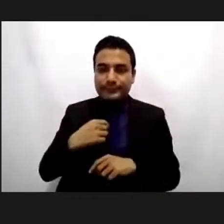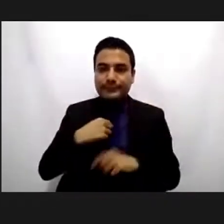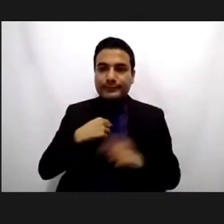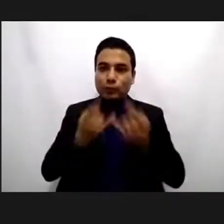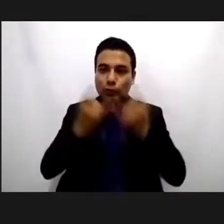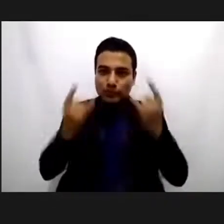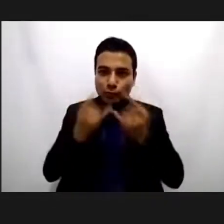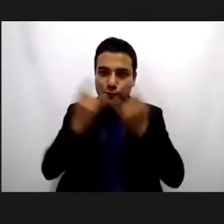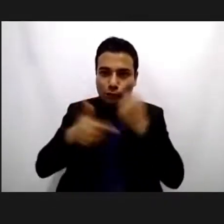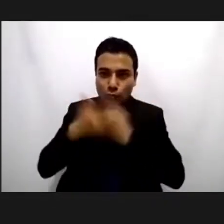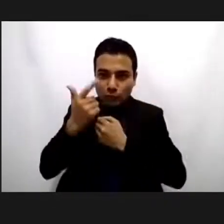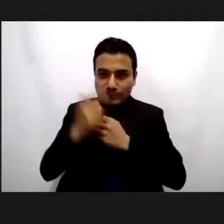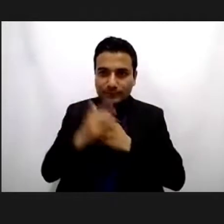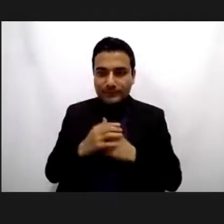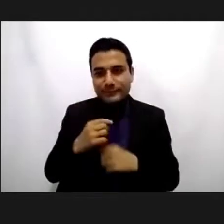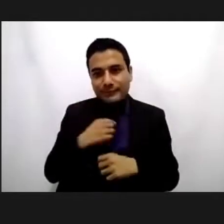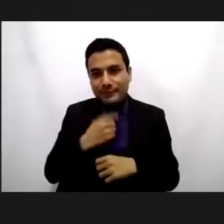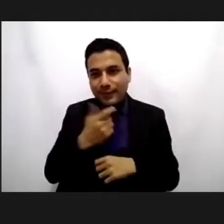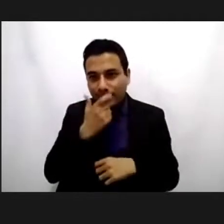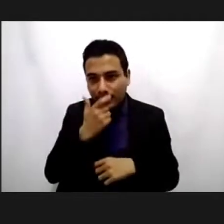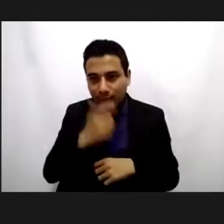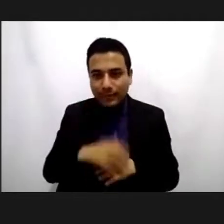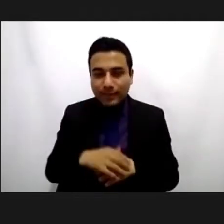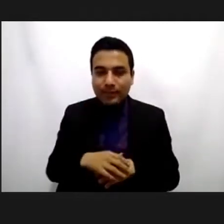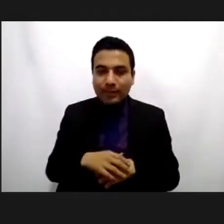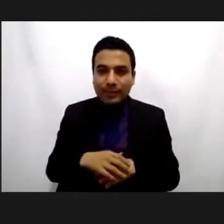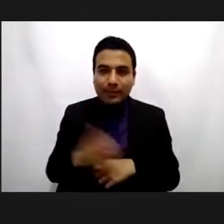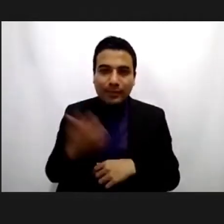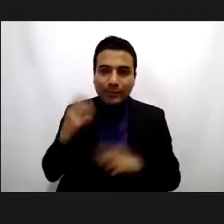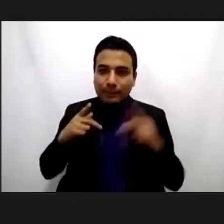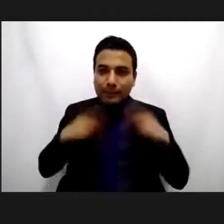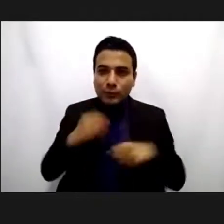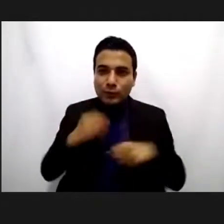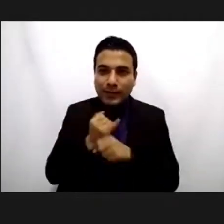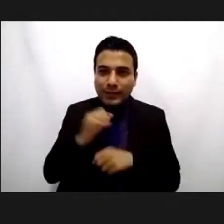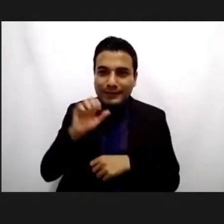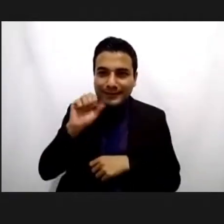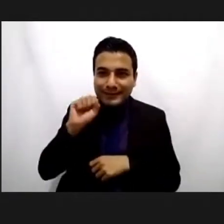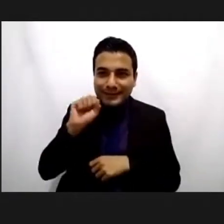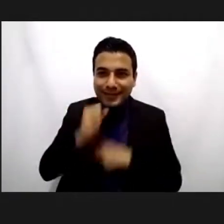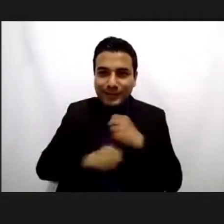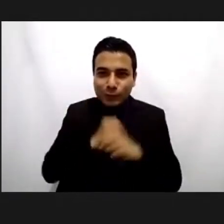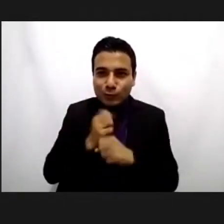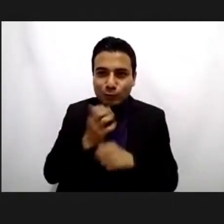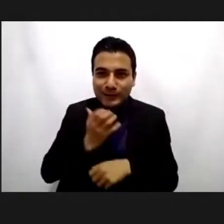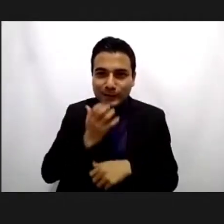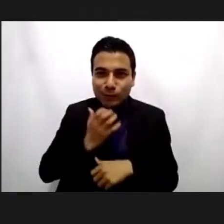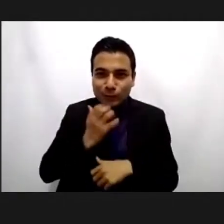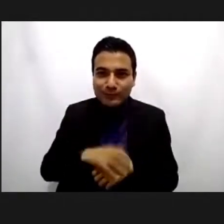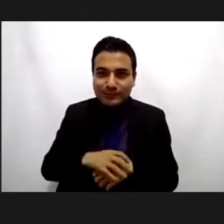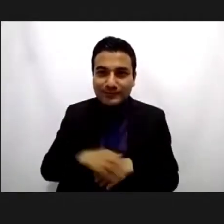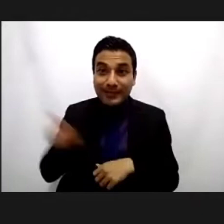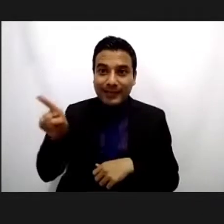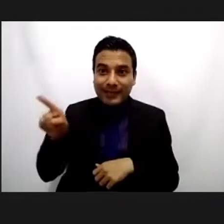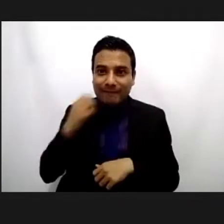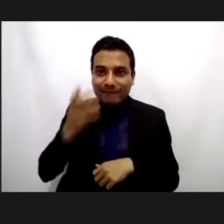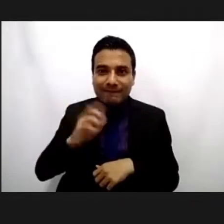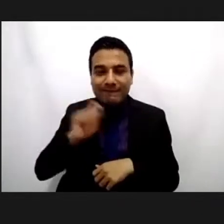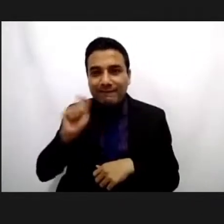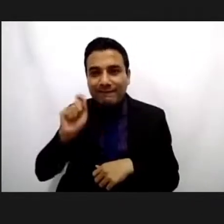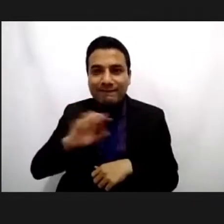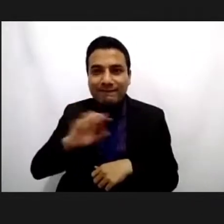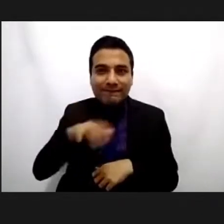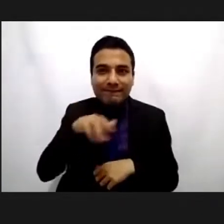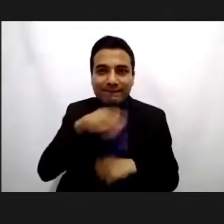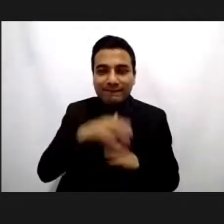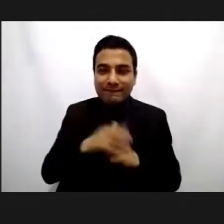humor, con un personaje, un sesentón de la colectividad judía que busca pareja. Todas